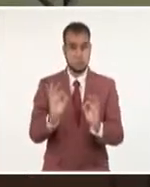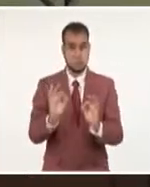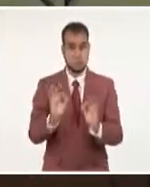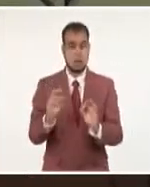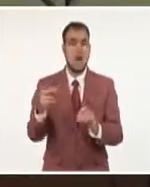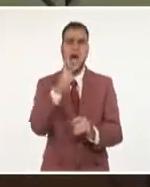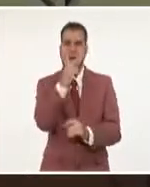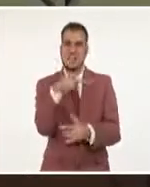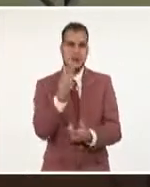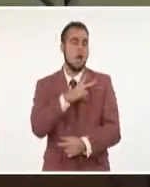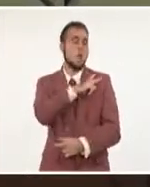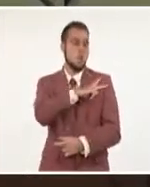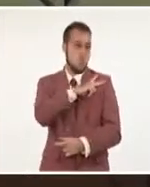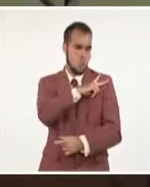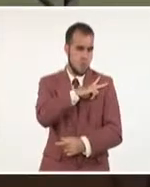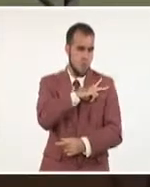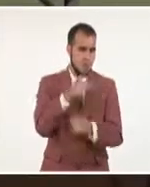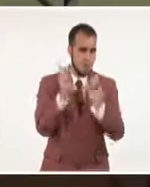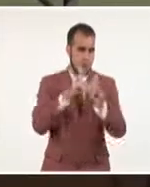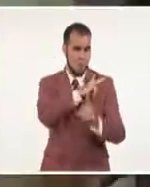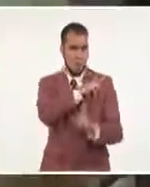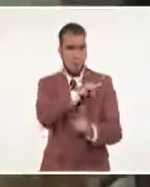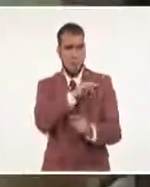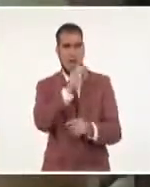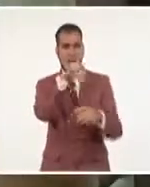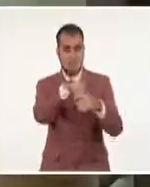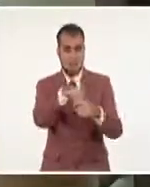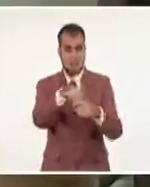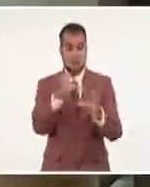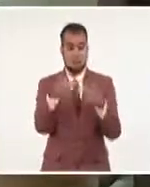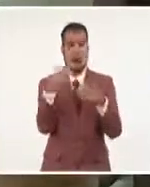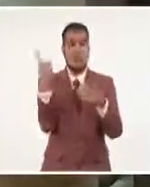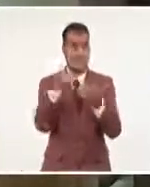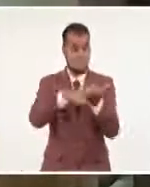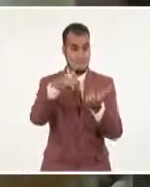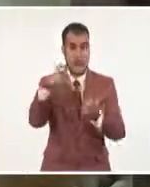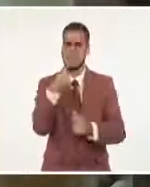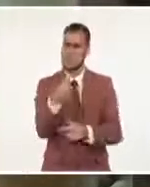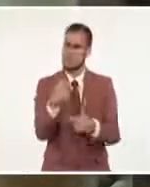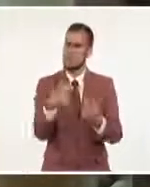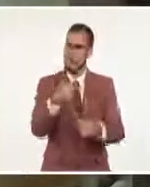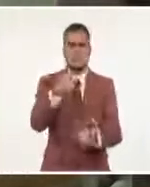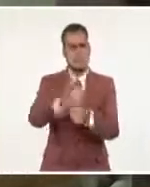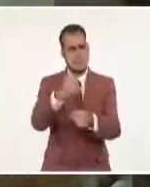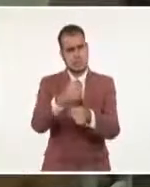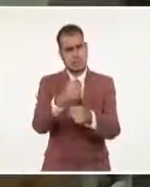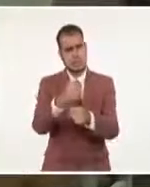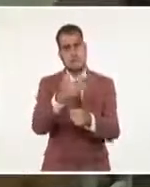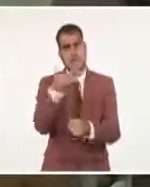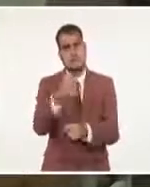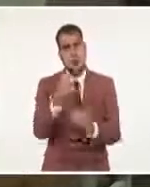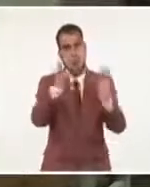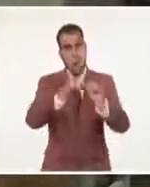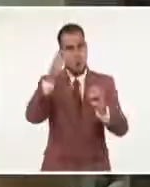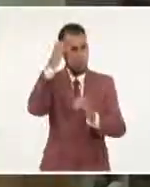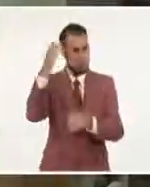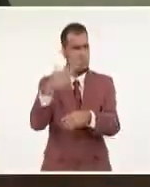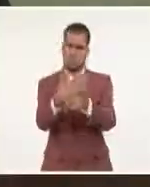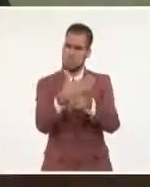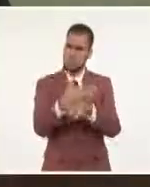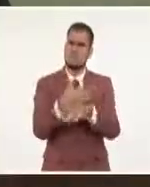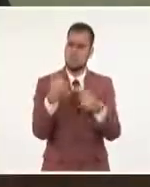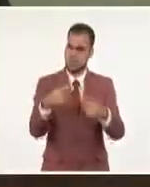Comité Central, Roberto Morales Ojeda, dijo que es preciso revitalizar la labor de las organizaciones de masas, que deben tener